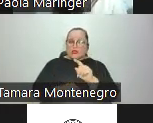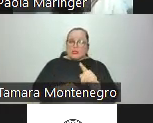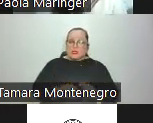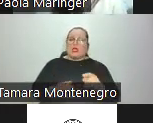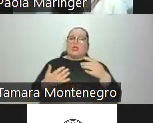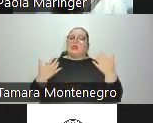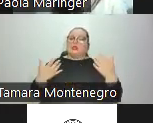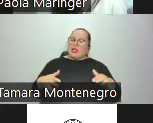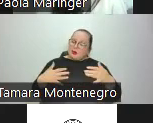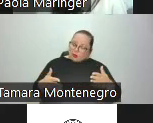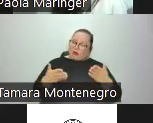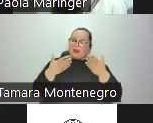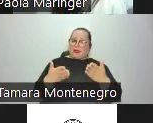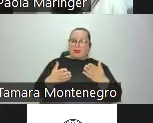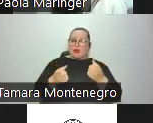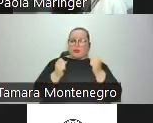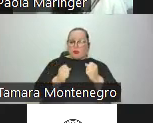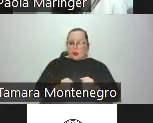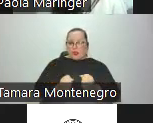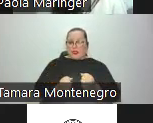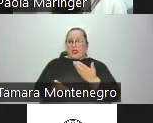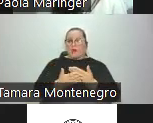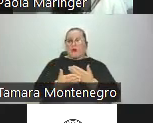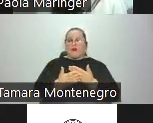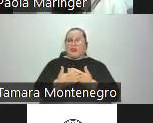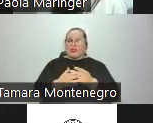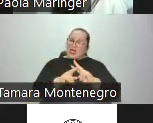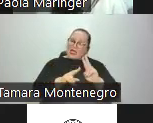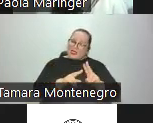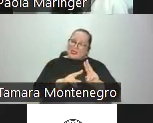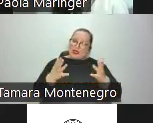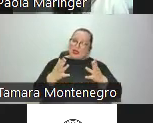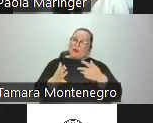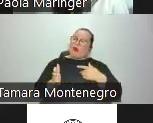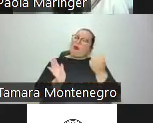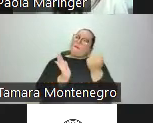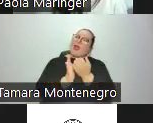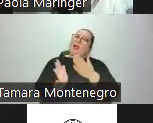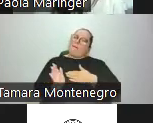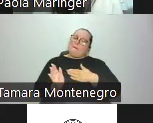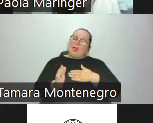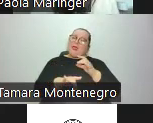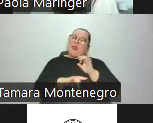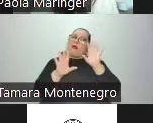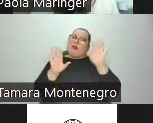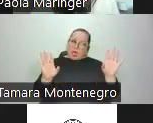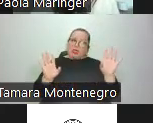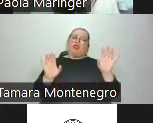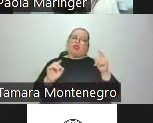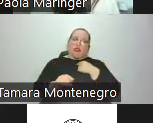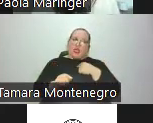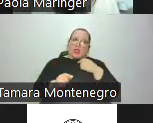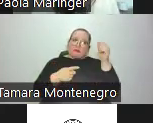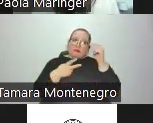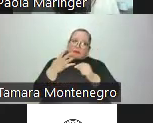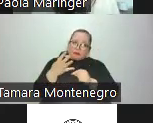maravilloso todo lo que tenemos por hacer, Paola. ¿Cómo mostrar esta marca? ya teniendo claro qué es aquello que destaca en